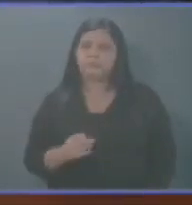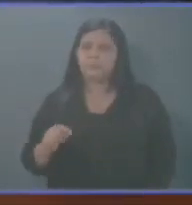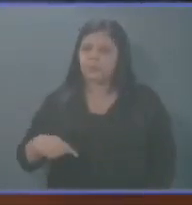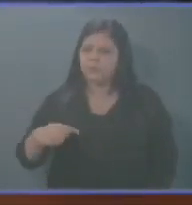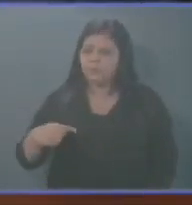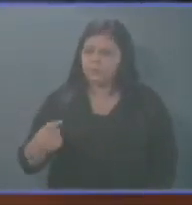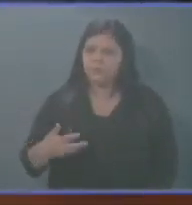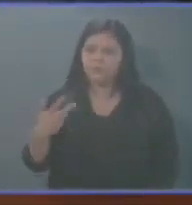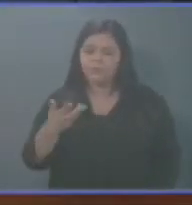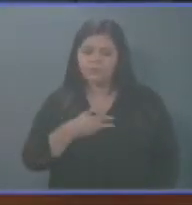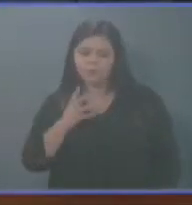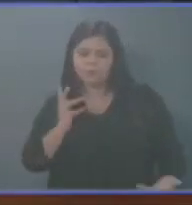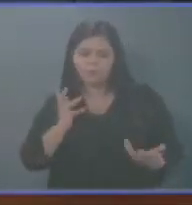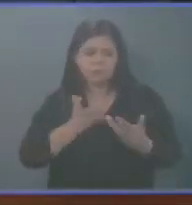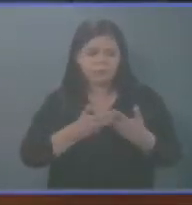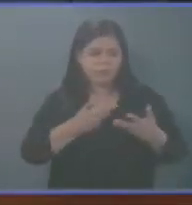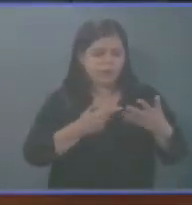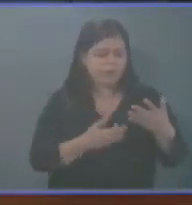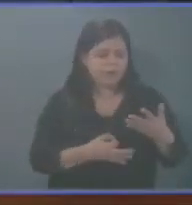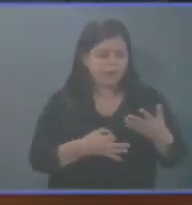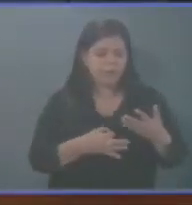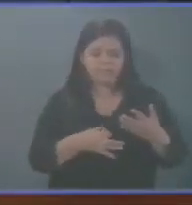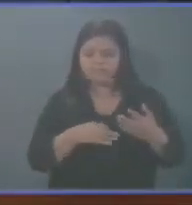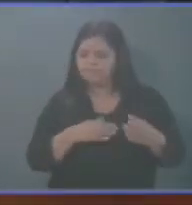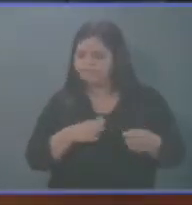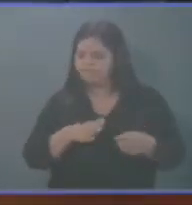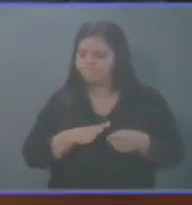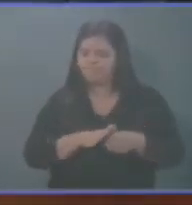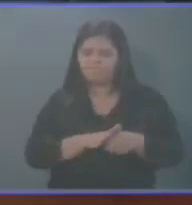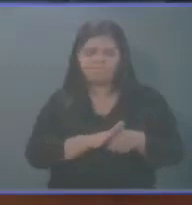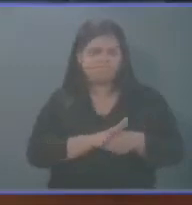Siempre actuamos apegados a la ley de manera íntegra,